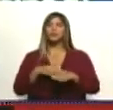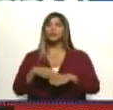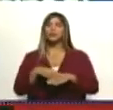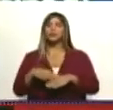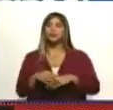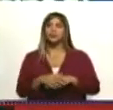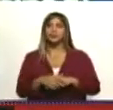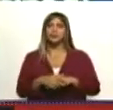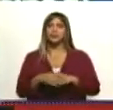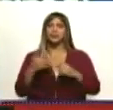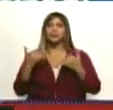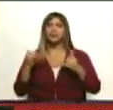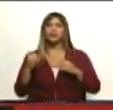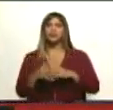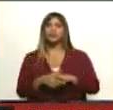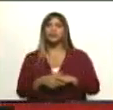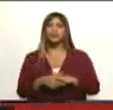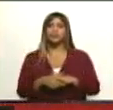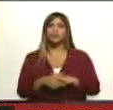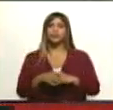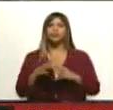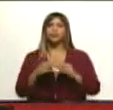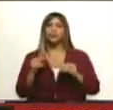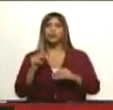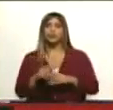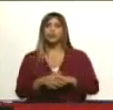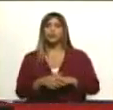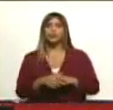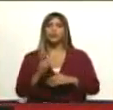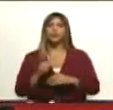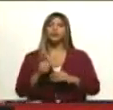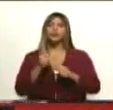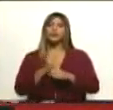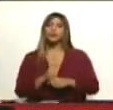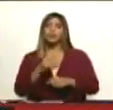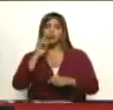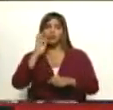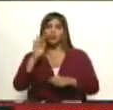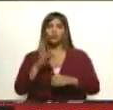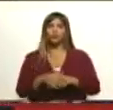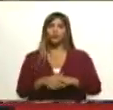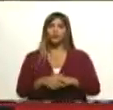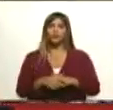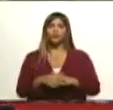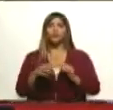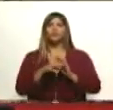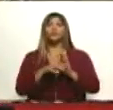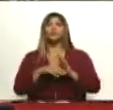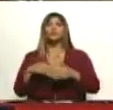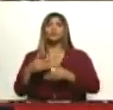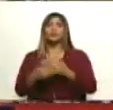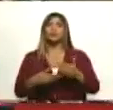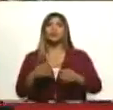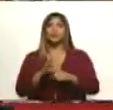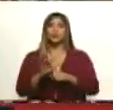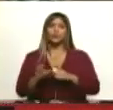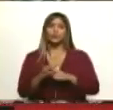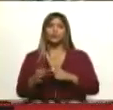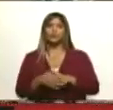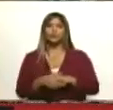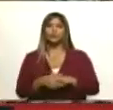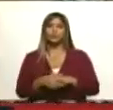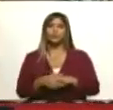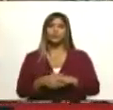y celebrar sobre todo lo que nos espera en el futuro en materia de intercambio cultural